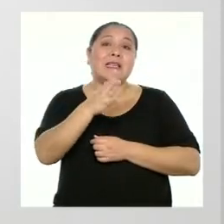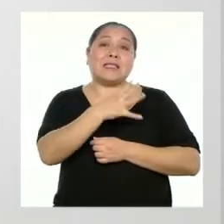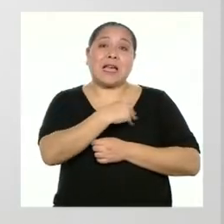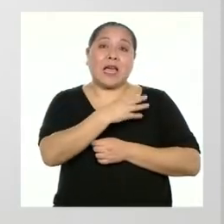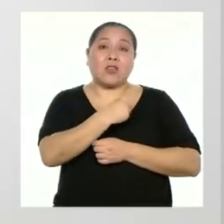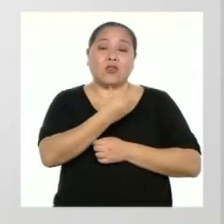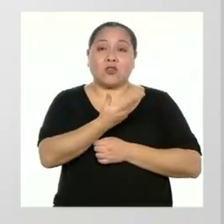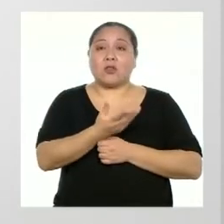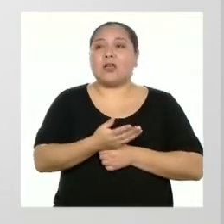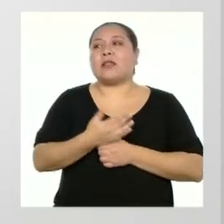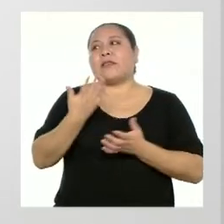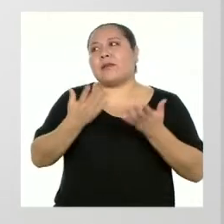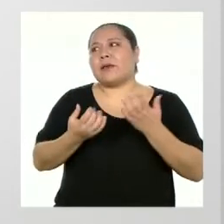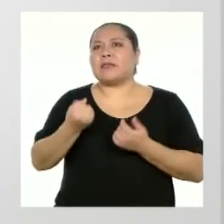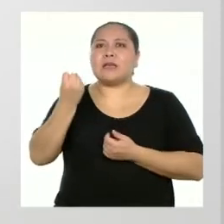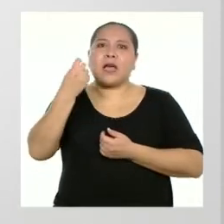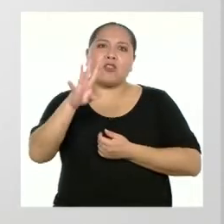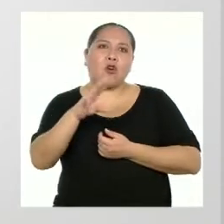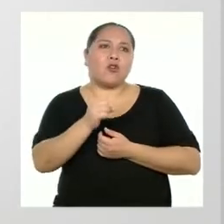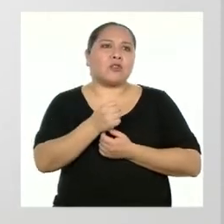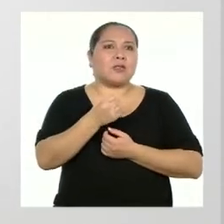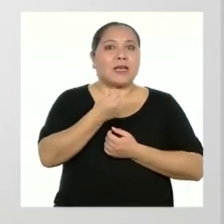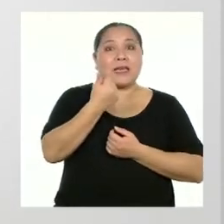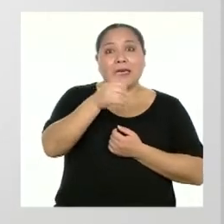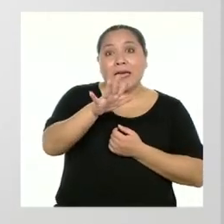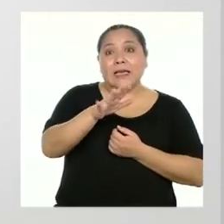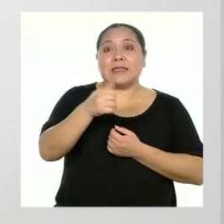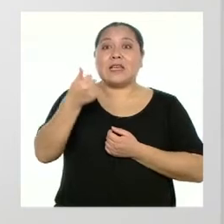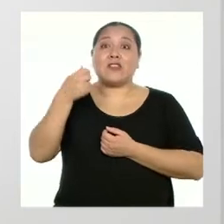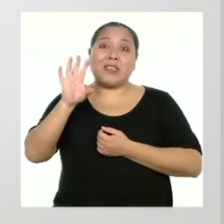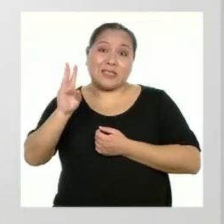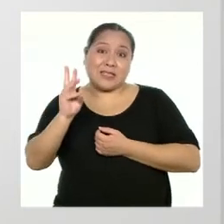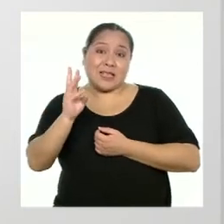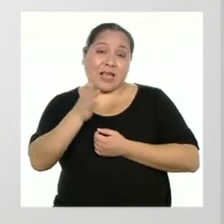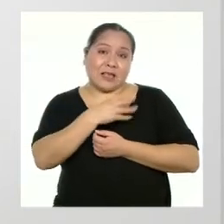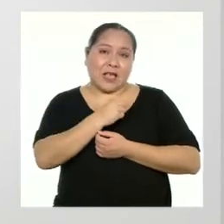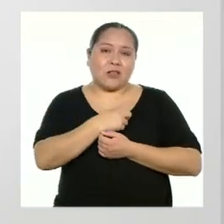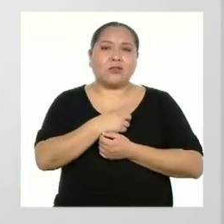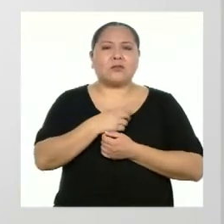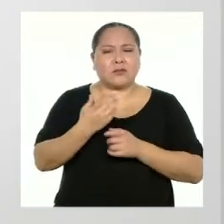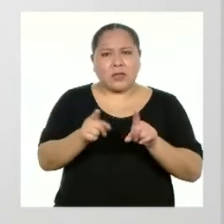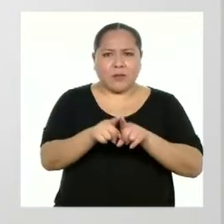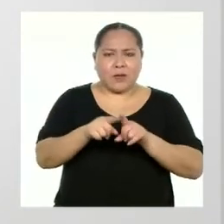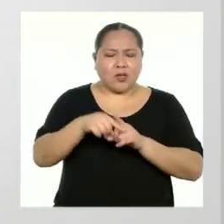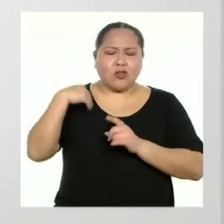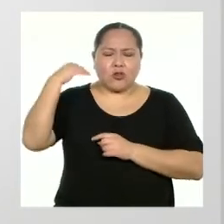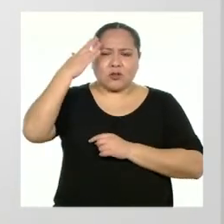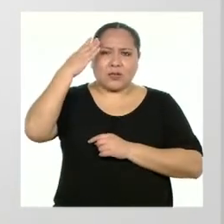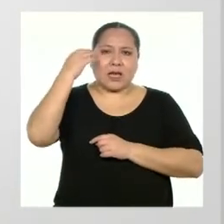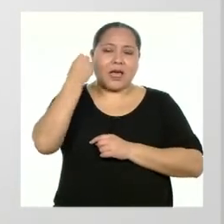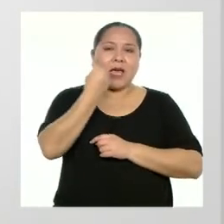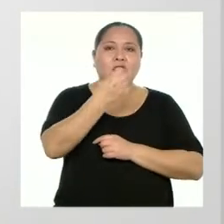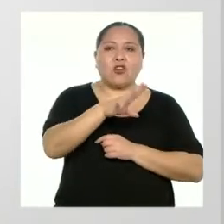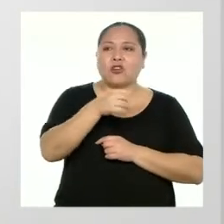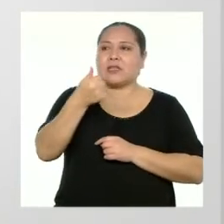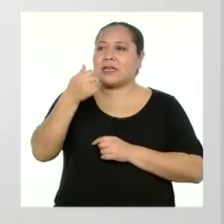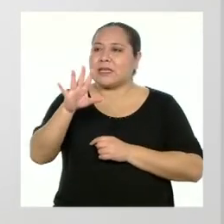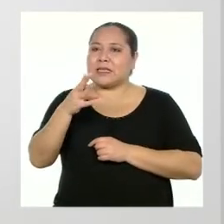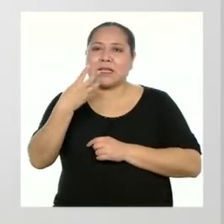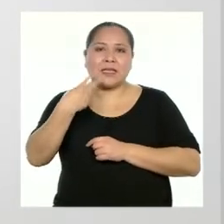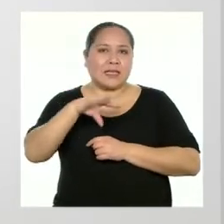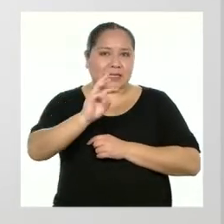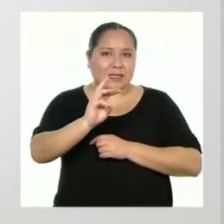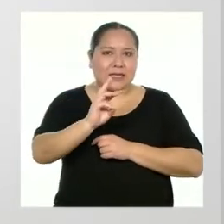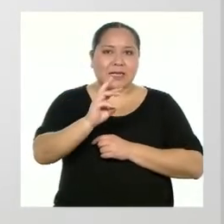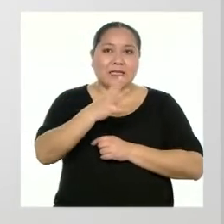puedan tener 14, 15 o 16. Incluso, si sé que tienen 14, 15 o 16 años, puedo